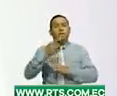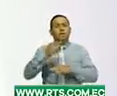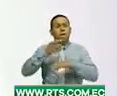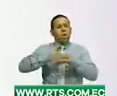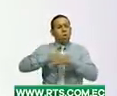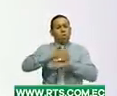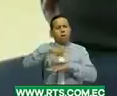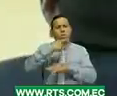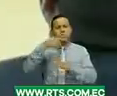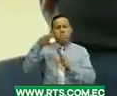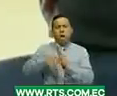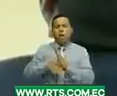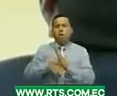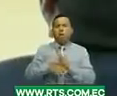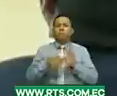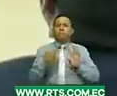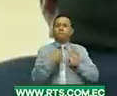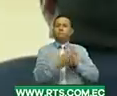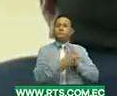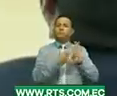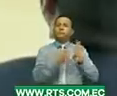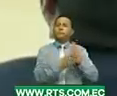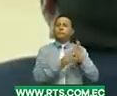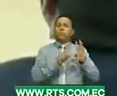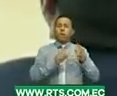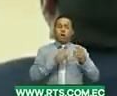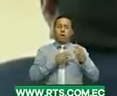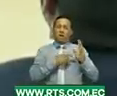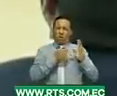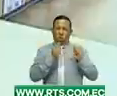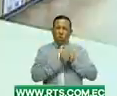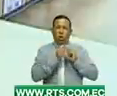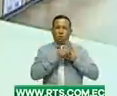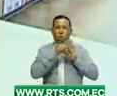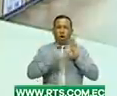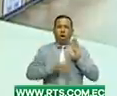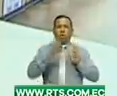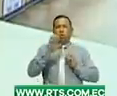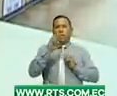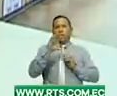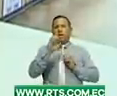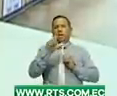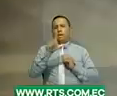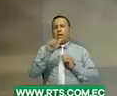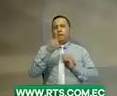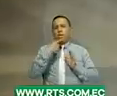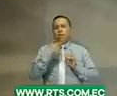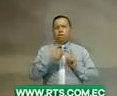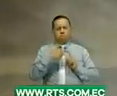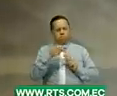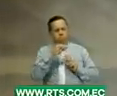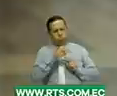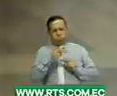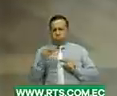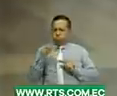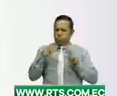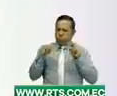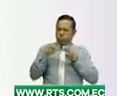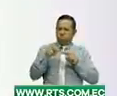Pablo Encalada defiende a cuatro exfuncionarios de la comisión licitatoria. Para él, en este caso no existe el delito de